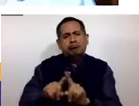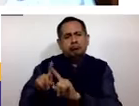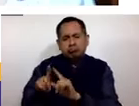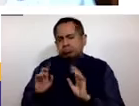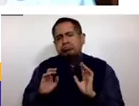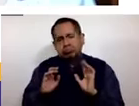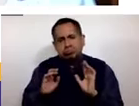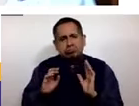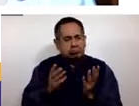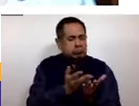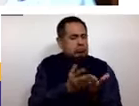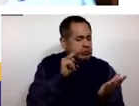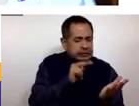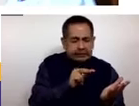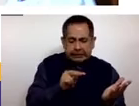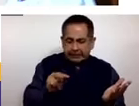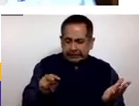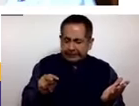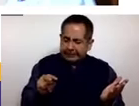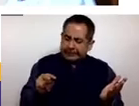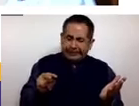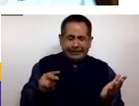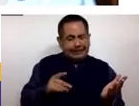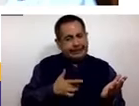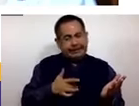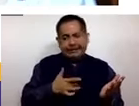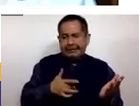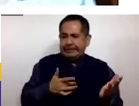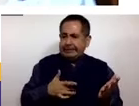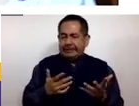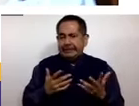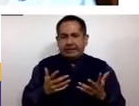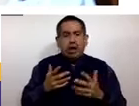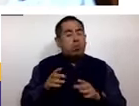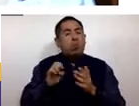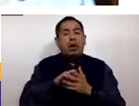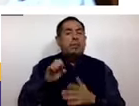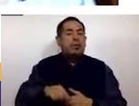un sentimiento determinado. Por ejemplo,